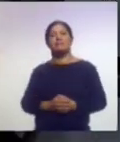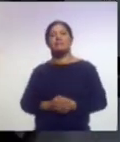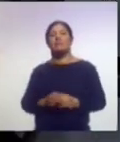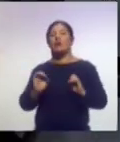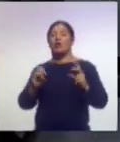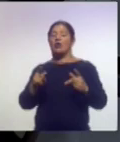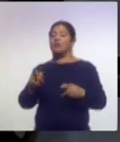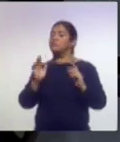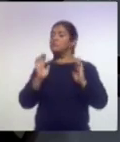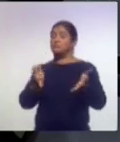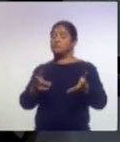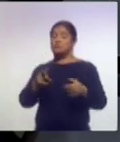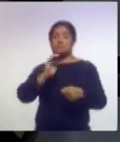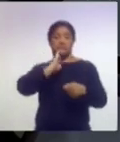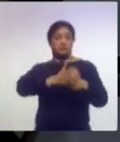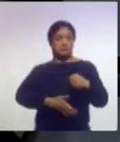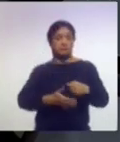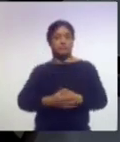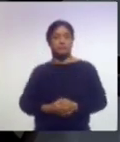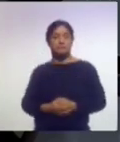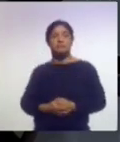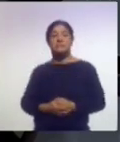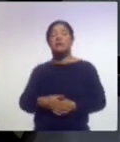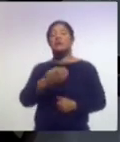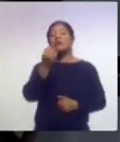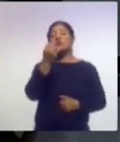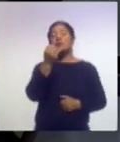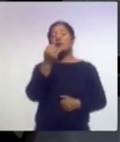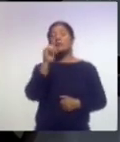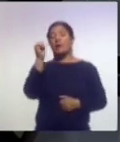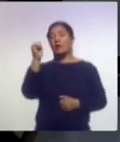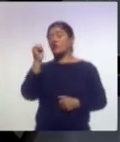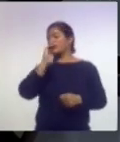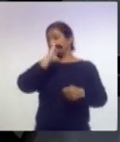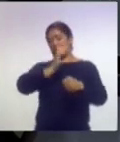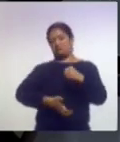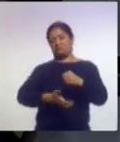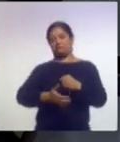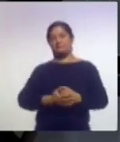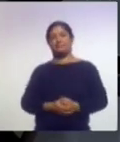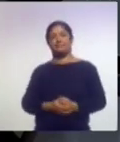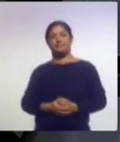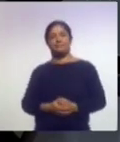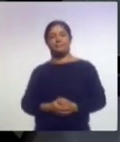mismo hacerlo, porque se cierra esta convocatoria muy pronto. Así es. El 9 de agosto se cierra la convocatoria.